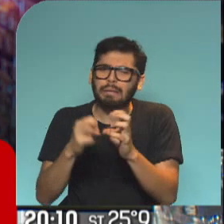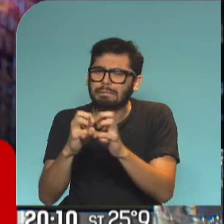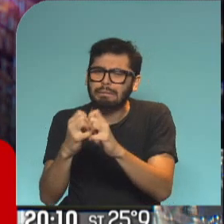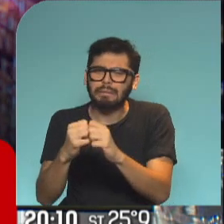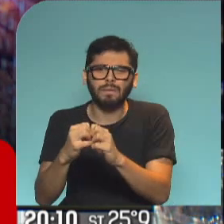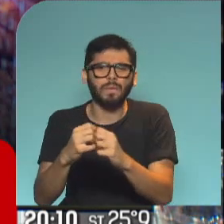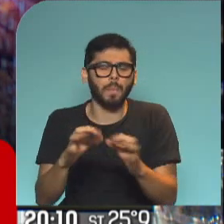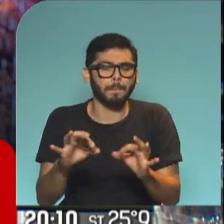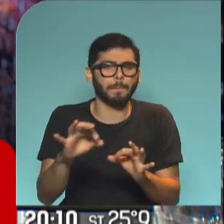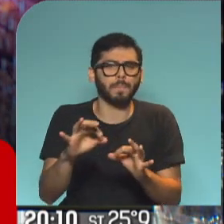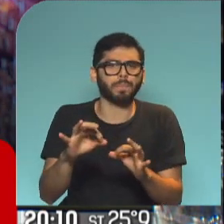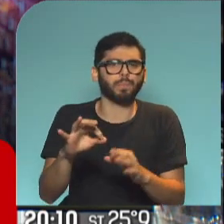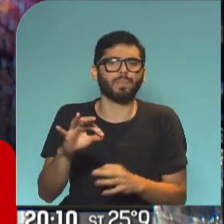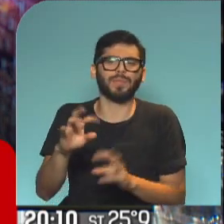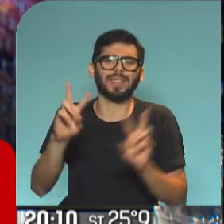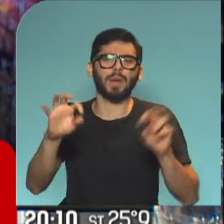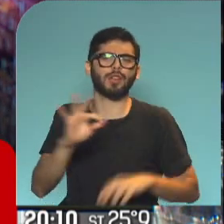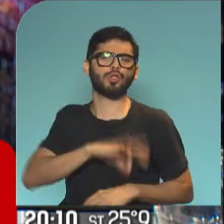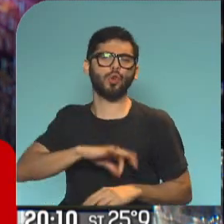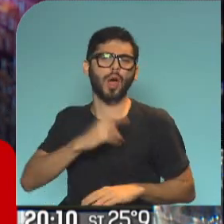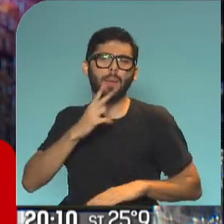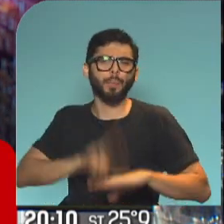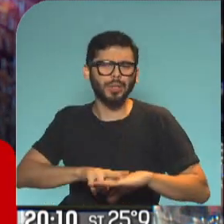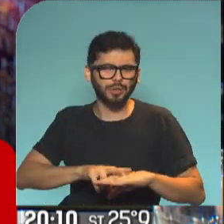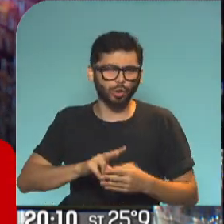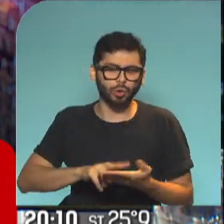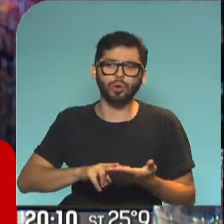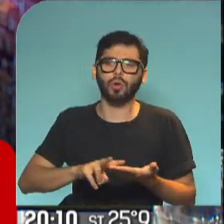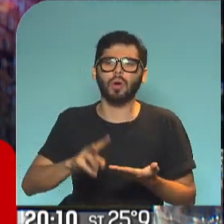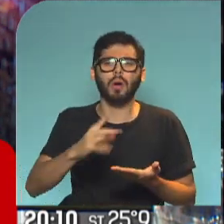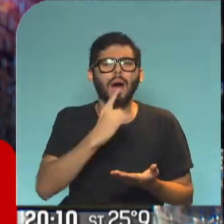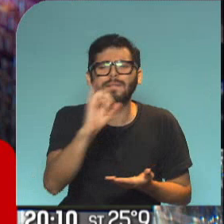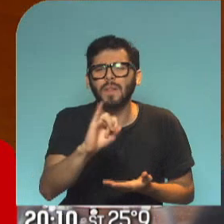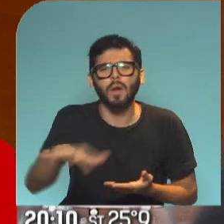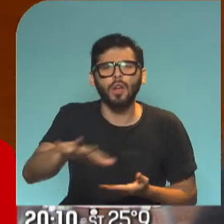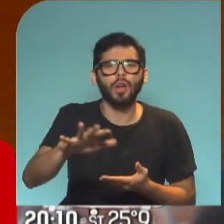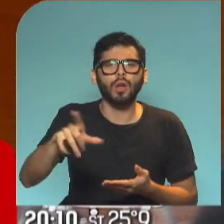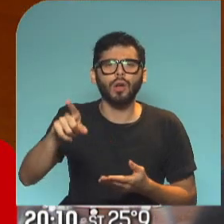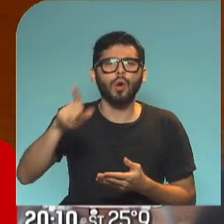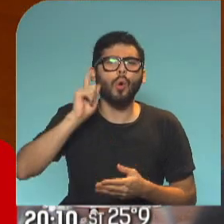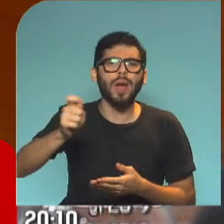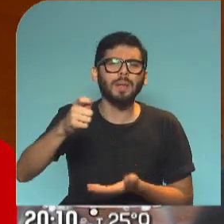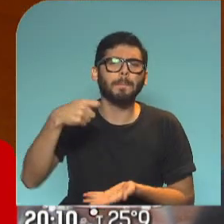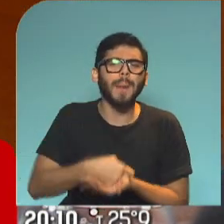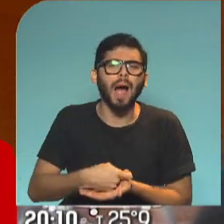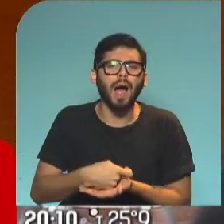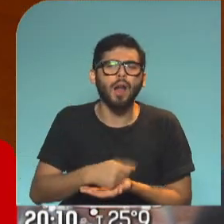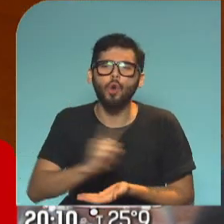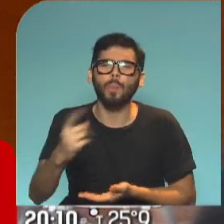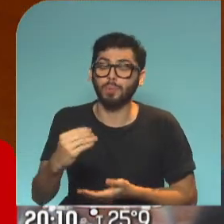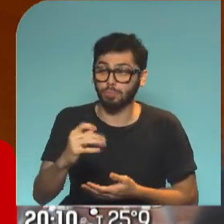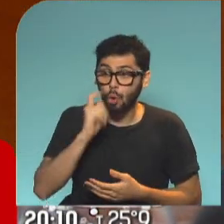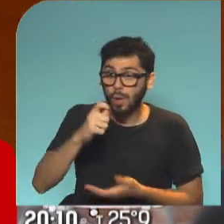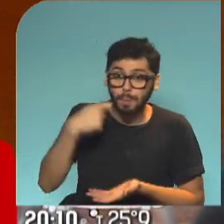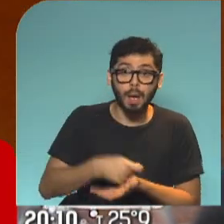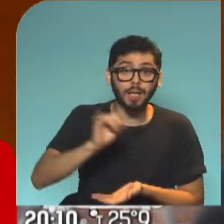elevaría el mínimo imponible de impuesto a las ganancias porque los jueces no los jueces pagan ganancias desde el año 2017 y